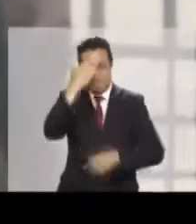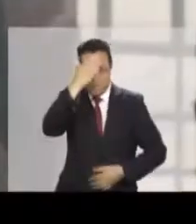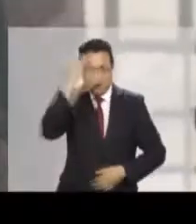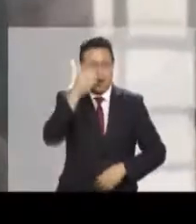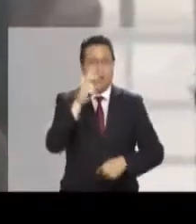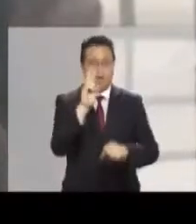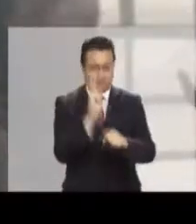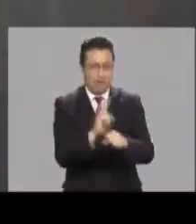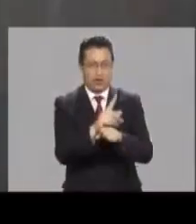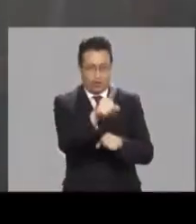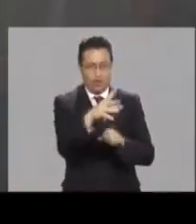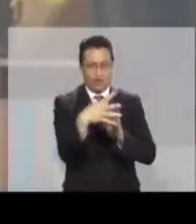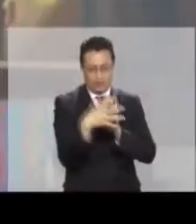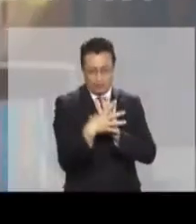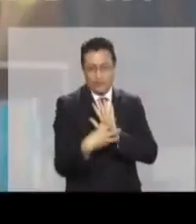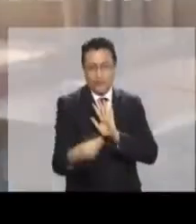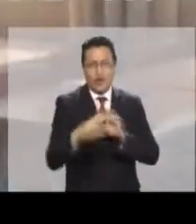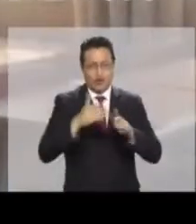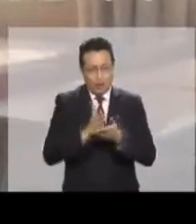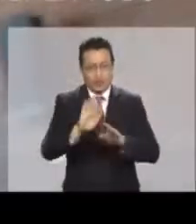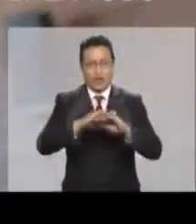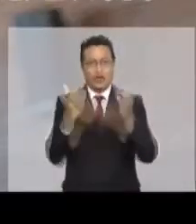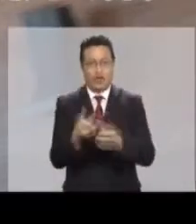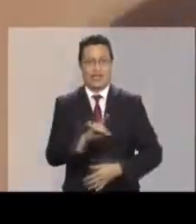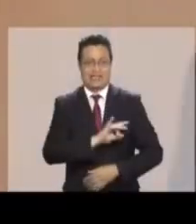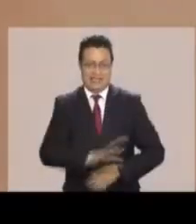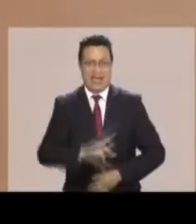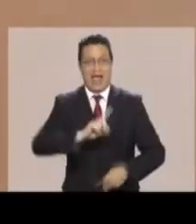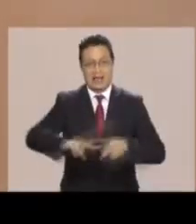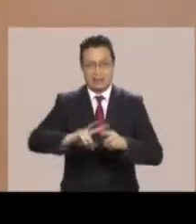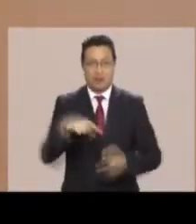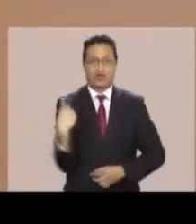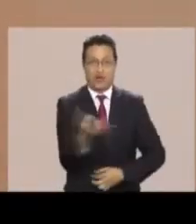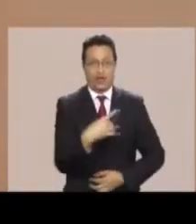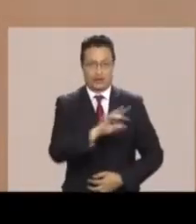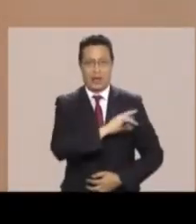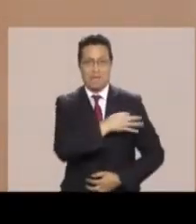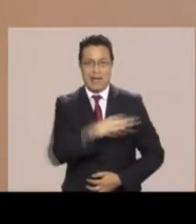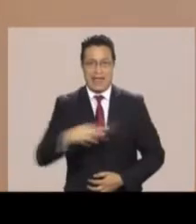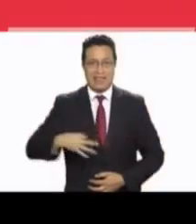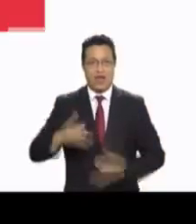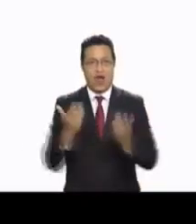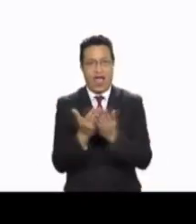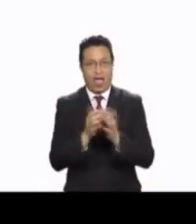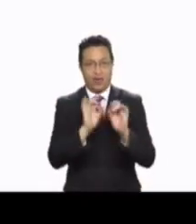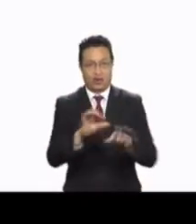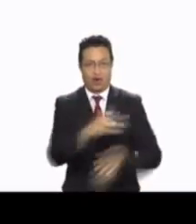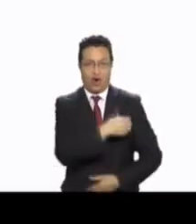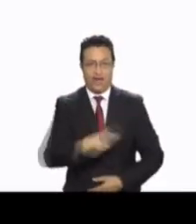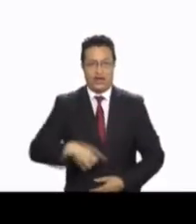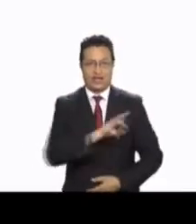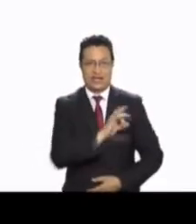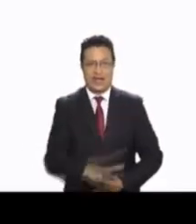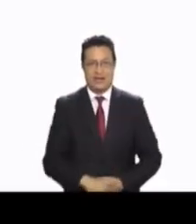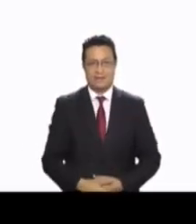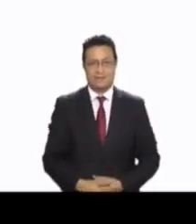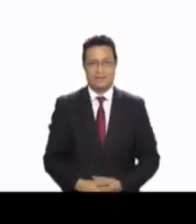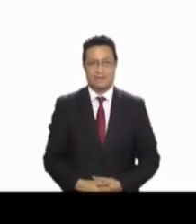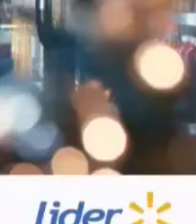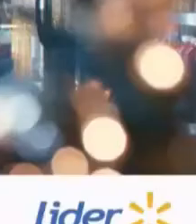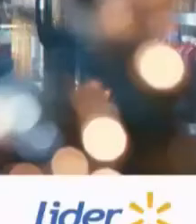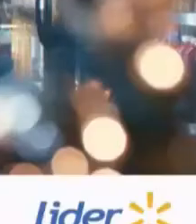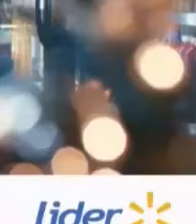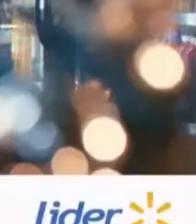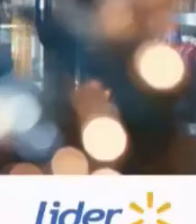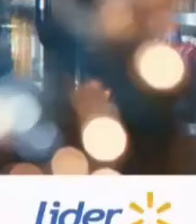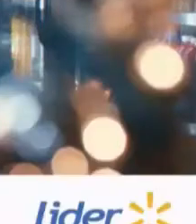demás profesiones. Profesor, la inspiración que comienza todo. Chile lo hacemos todos. Ministerio de Educación, Gobierno de Chile.